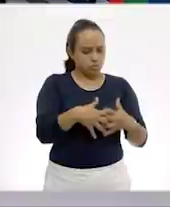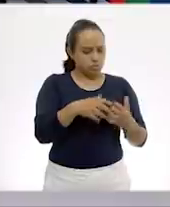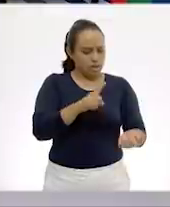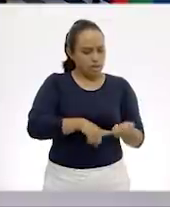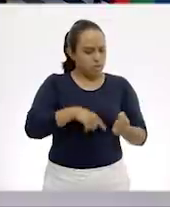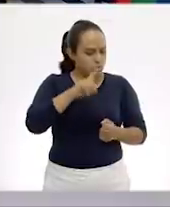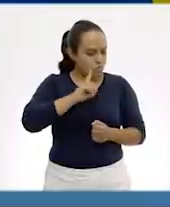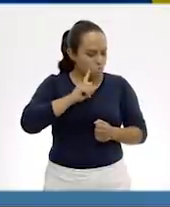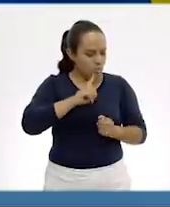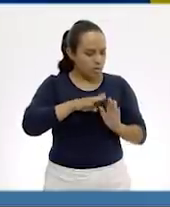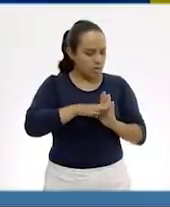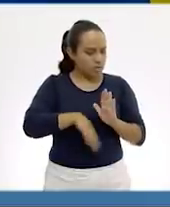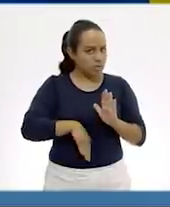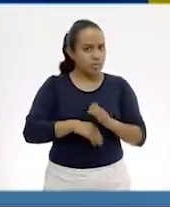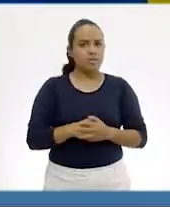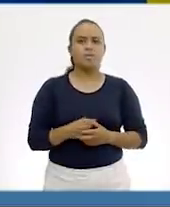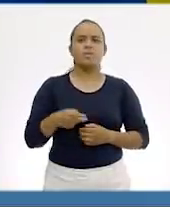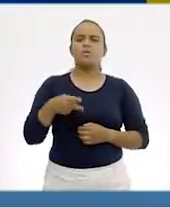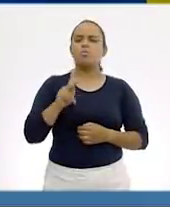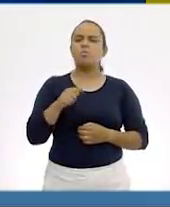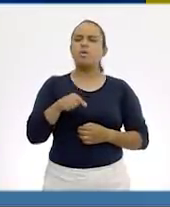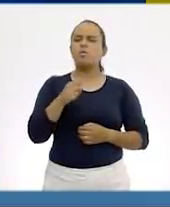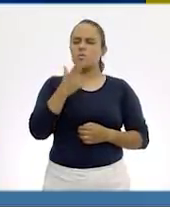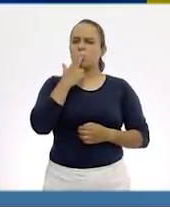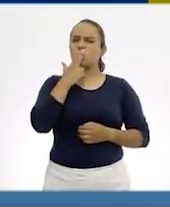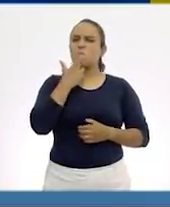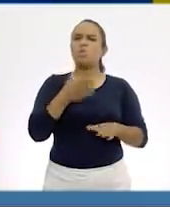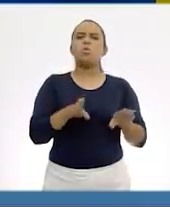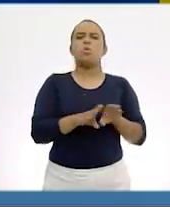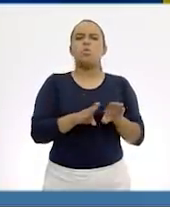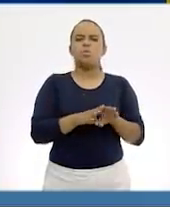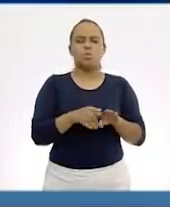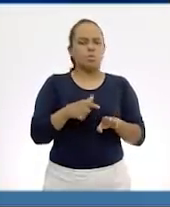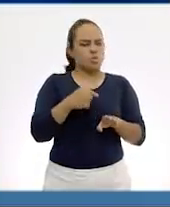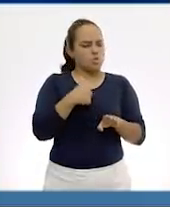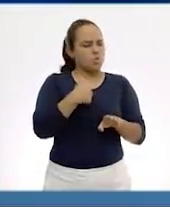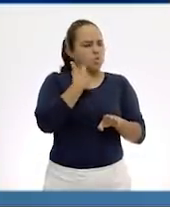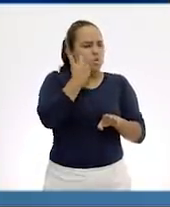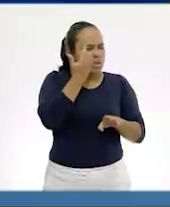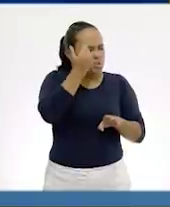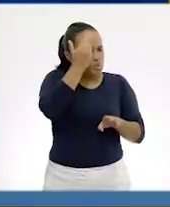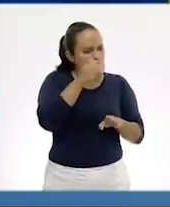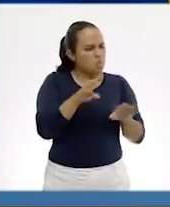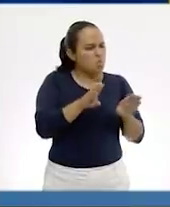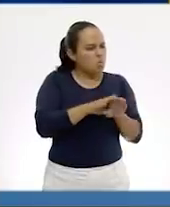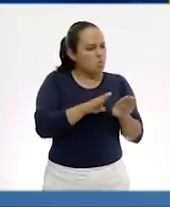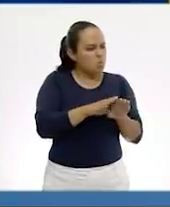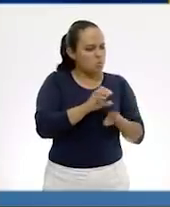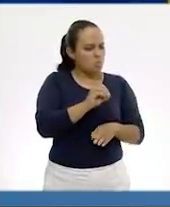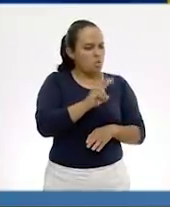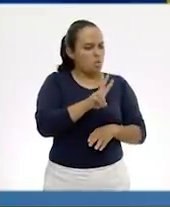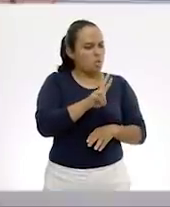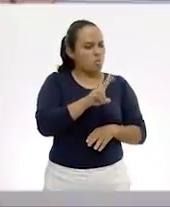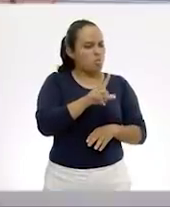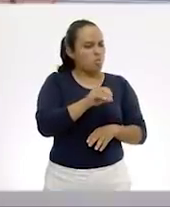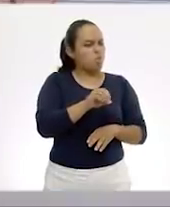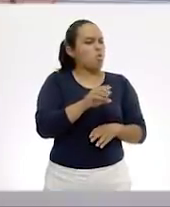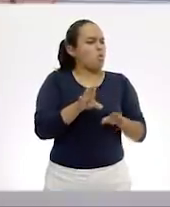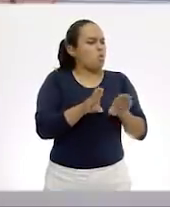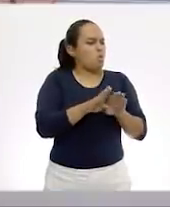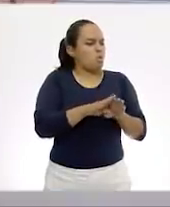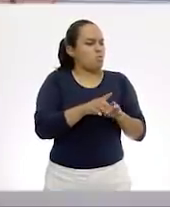de las mujeres. Pero en términos de su función, me gustaría saber más acerca de cómo se liberan los óvulos, por ejemplo.